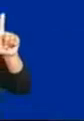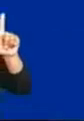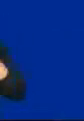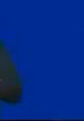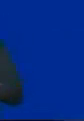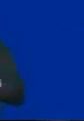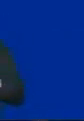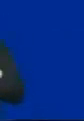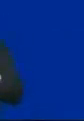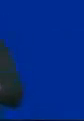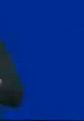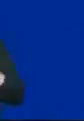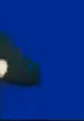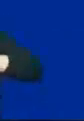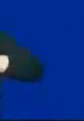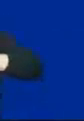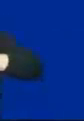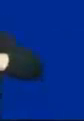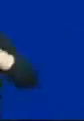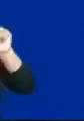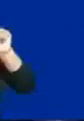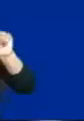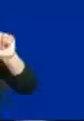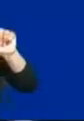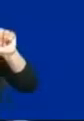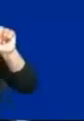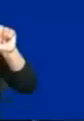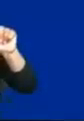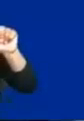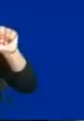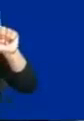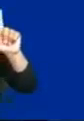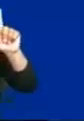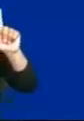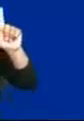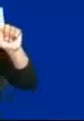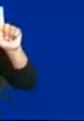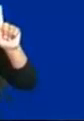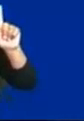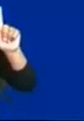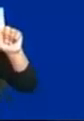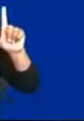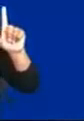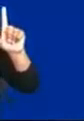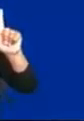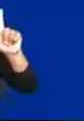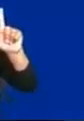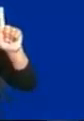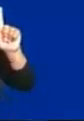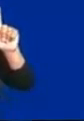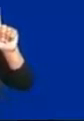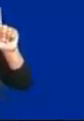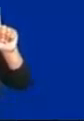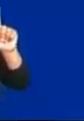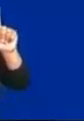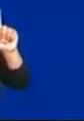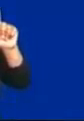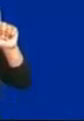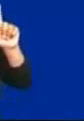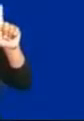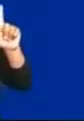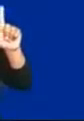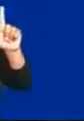de observación. Yo lo puedo ver ahí, no tengo que ir a la oficina a recoger esa esquela, sino puedo